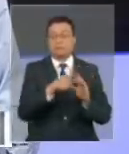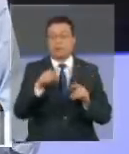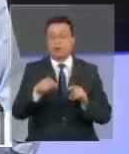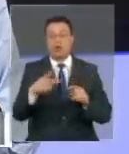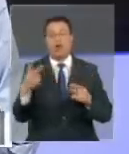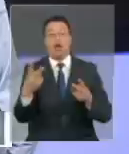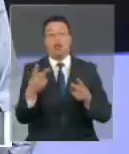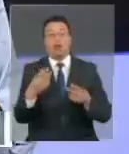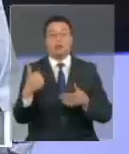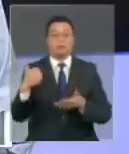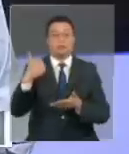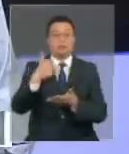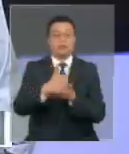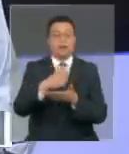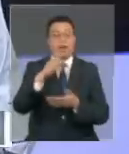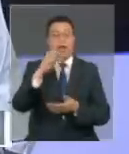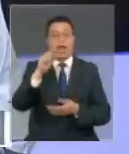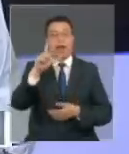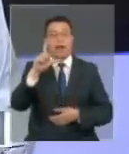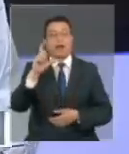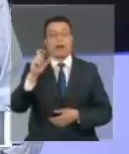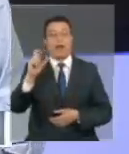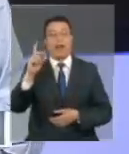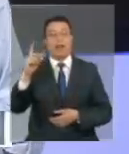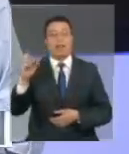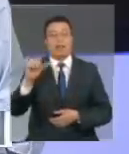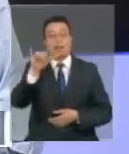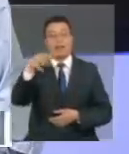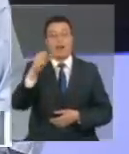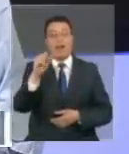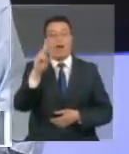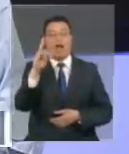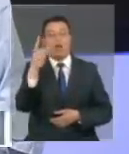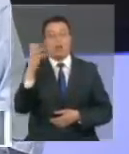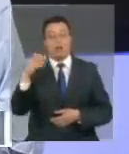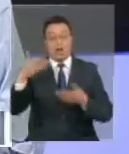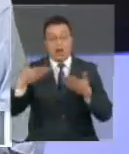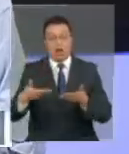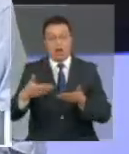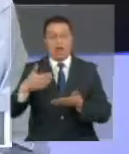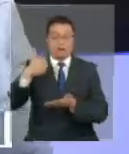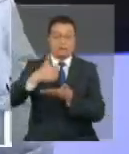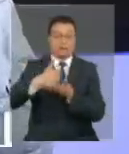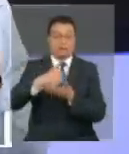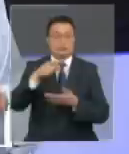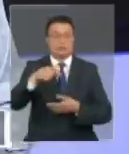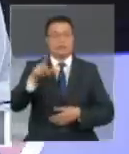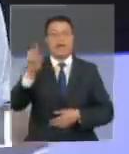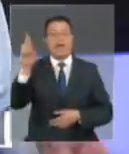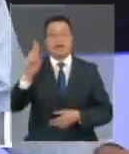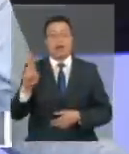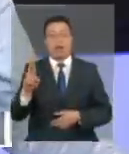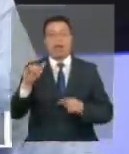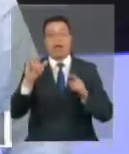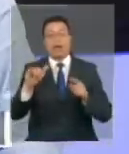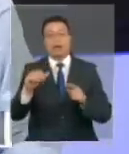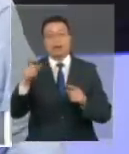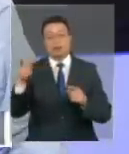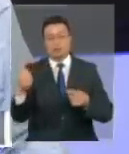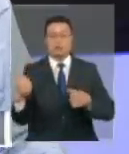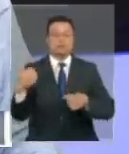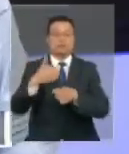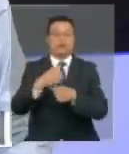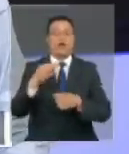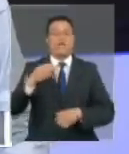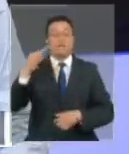fútbol, pero también en la piscina, en el récord, en la luz artificial. Ese es el deporte que yo quiero para la comuna de Recoleta, no este, que hoy día de verdad los